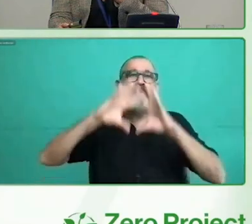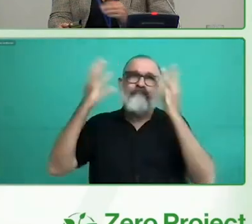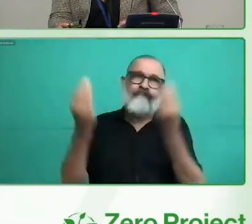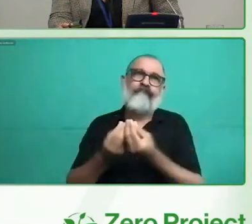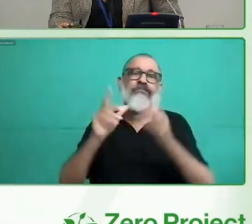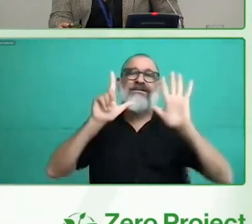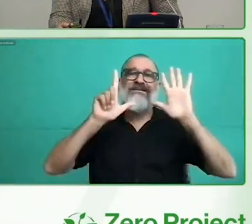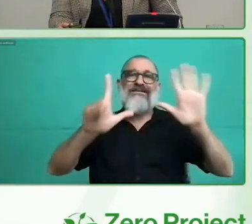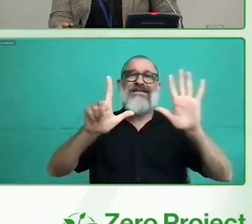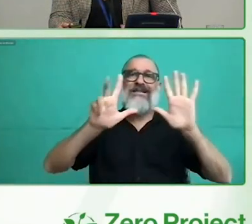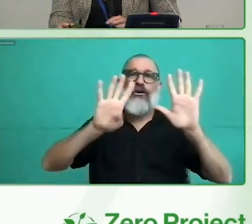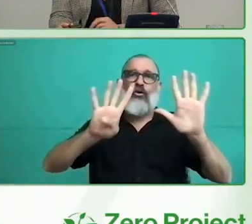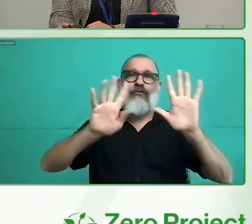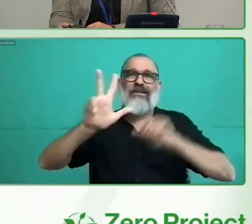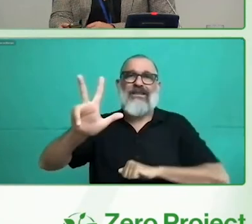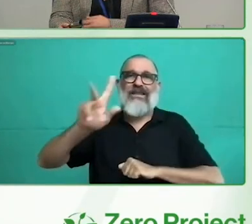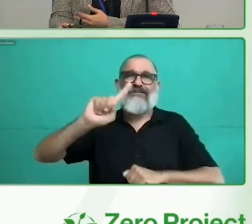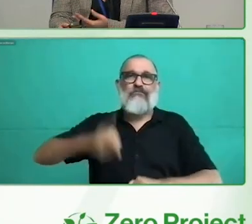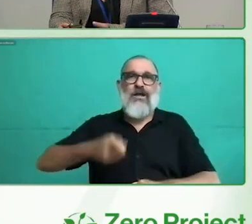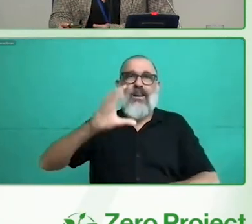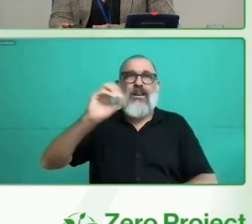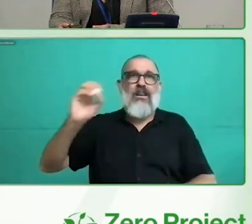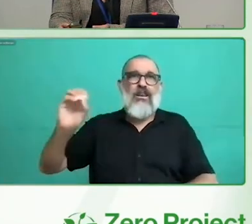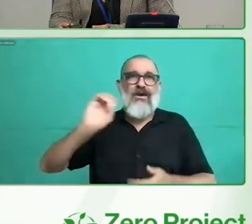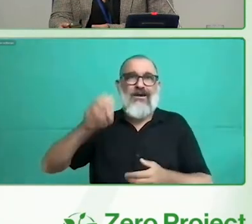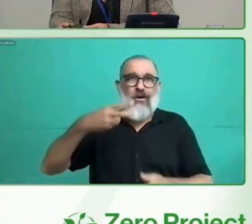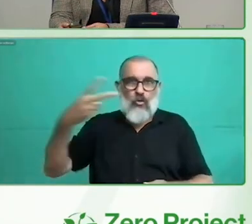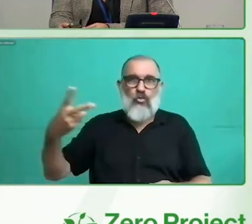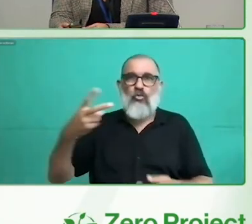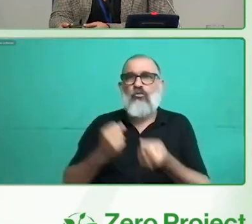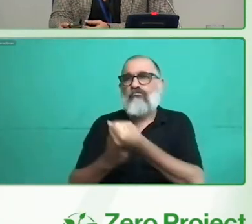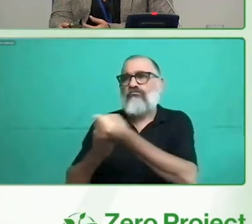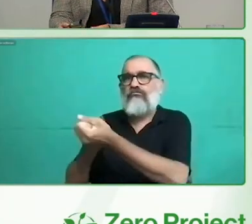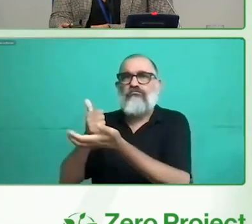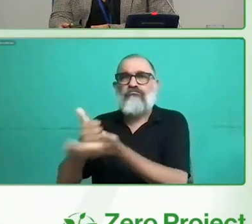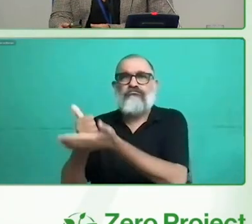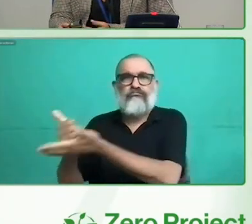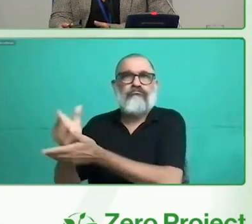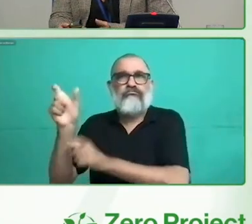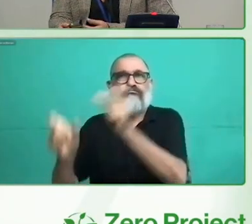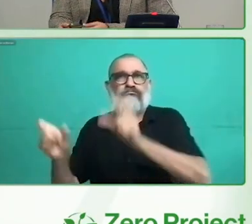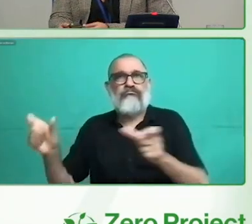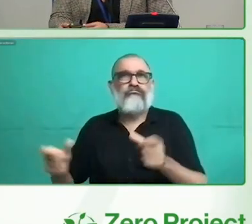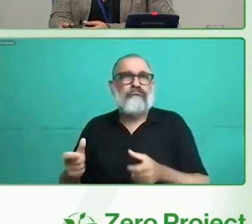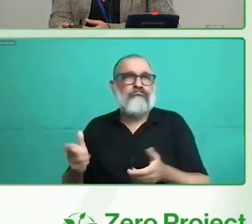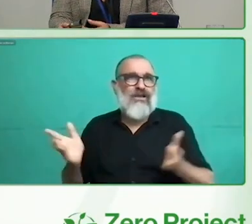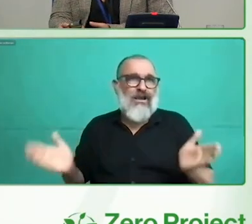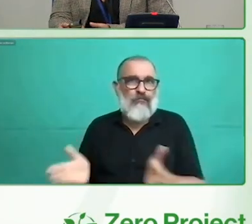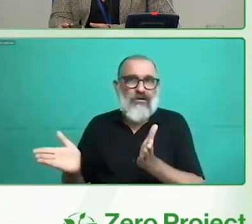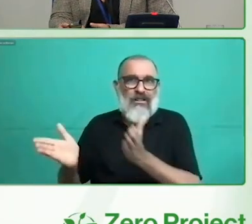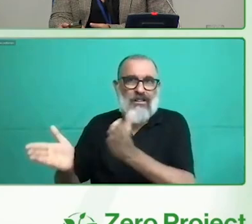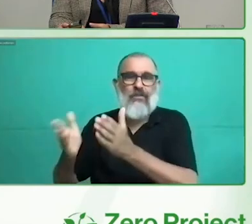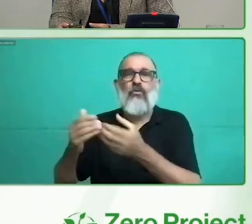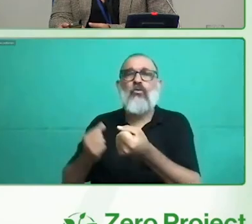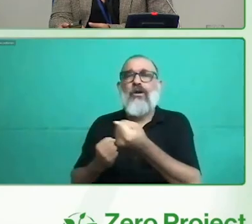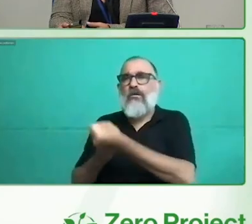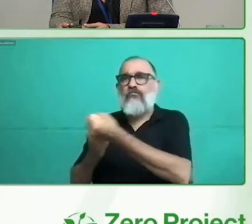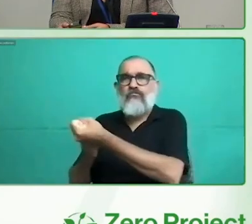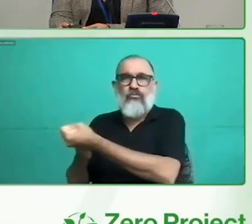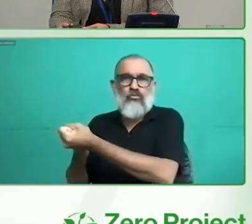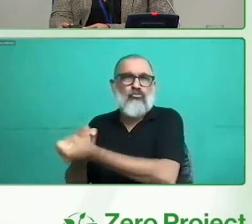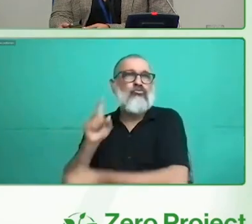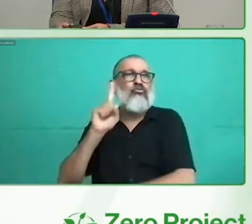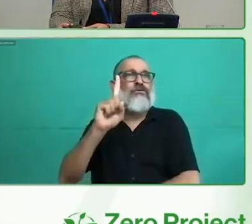vez más diversos, que abarcan cada vez más sectores, mucho más innovadores y también mucho más